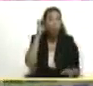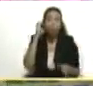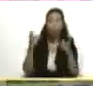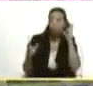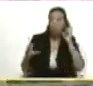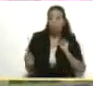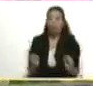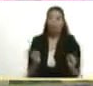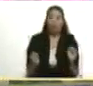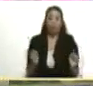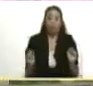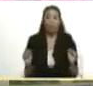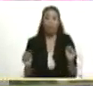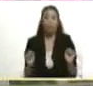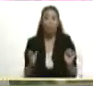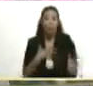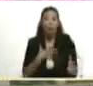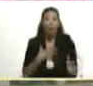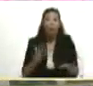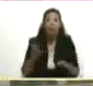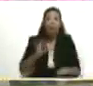mundo sabe bailarlo.